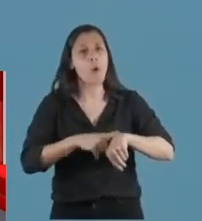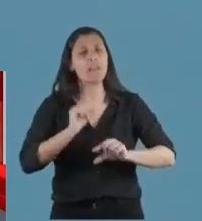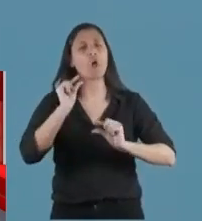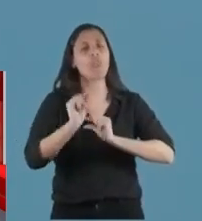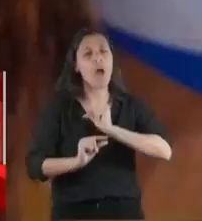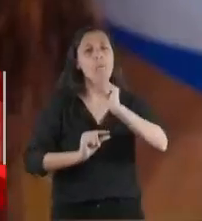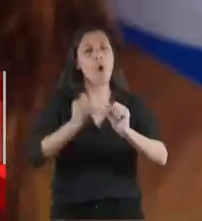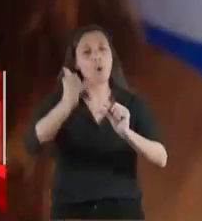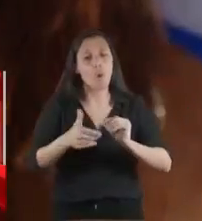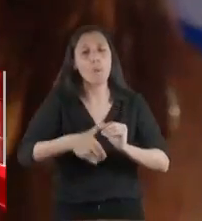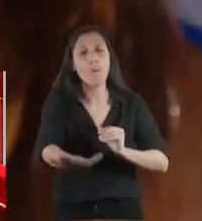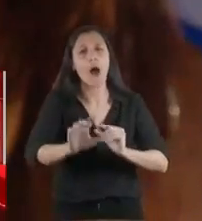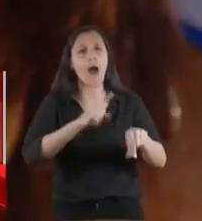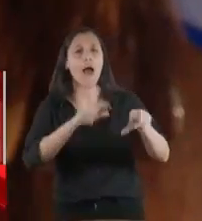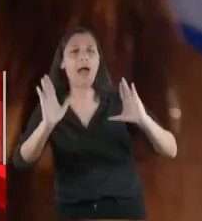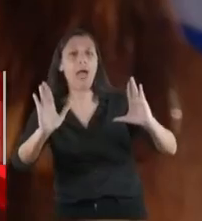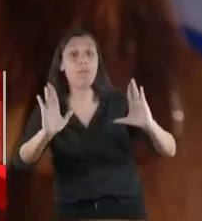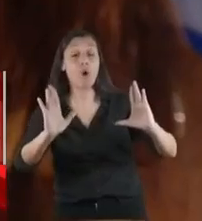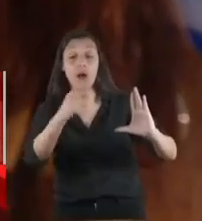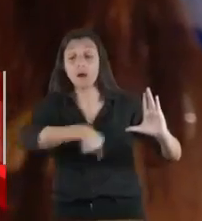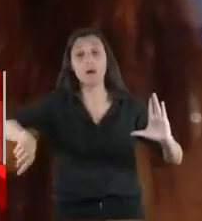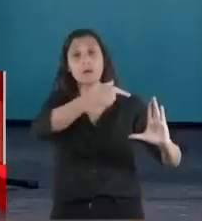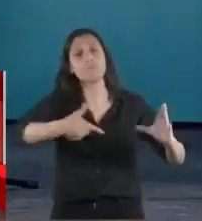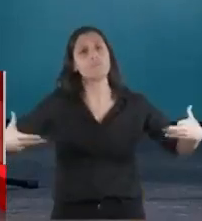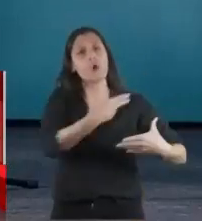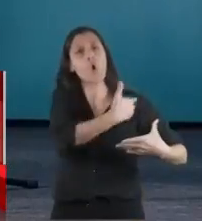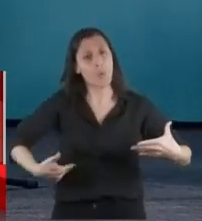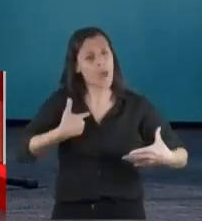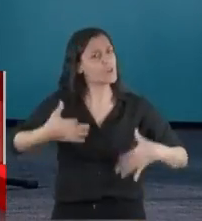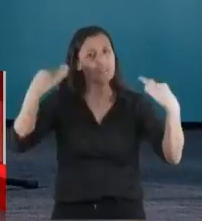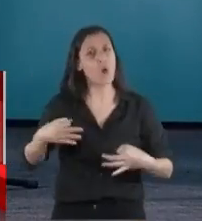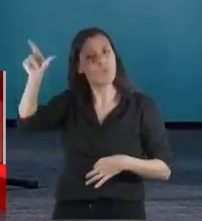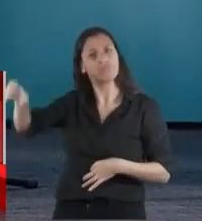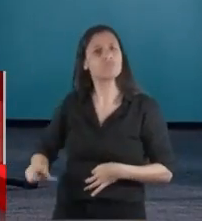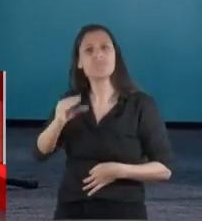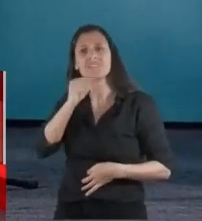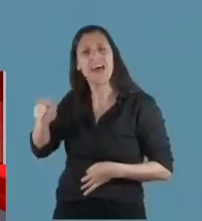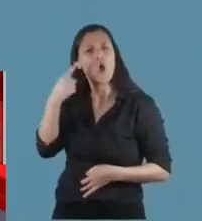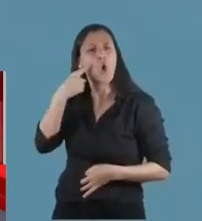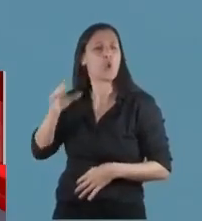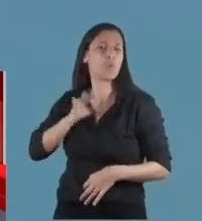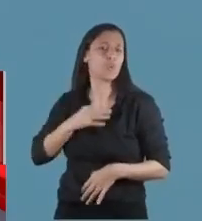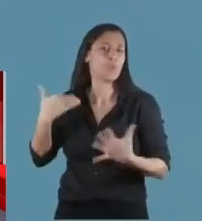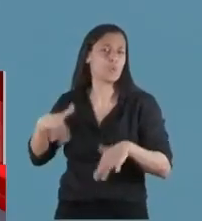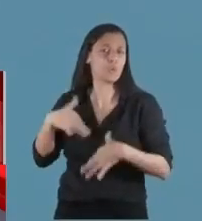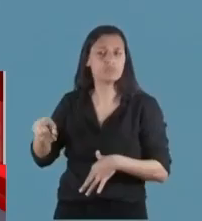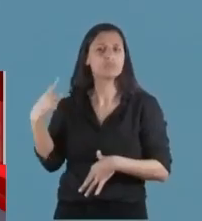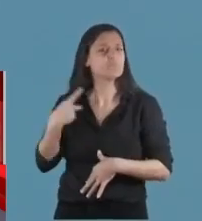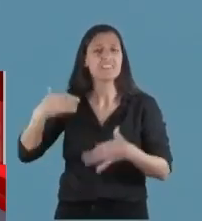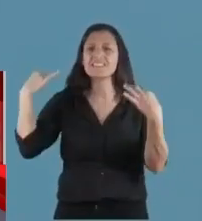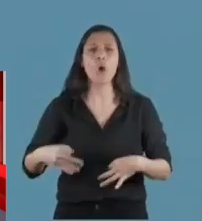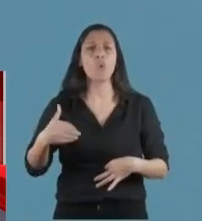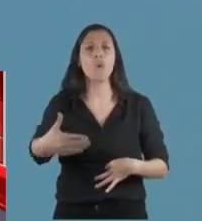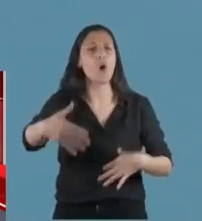empezando una etapa del gobierno que estoy convencido, lo conozco a Sergio hace muchos años, vamos a transitar